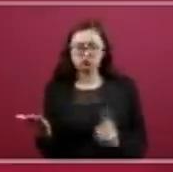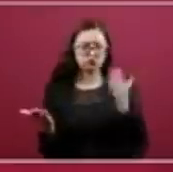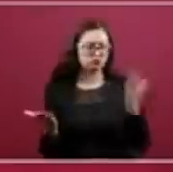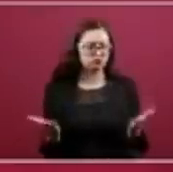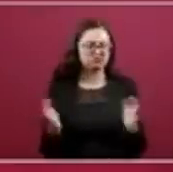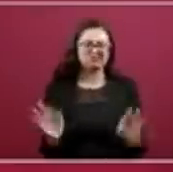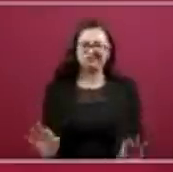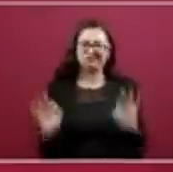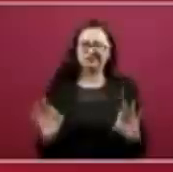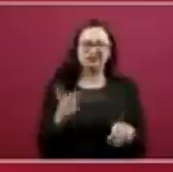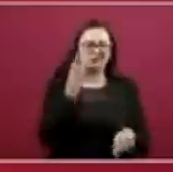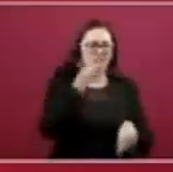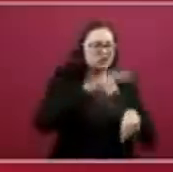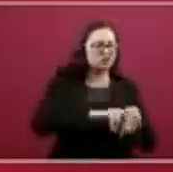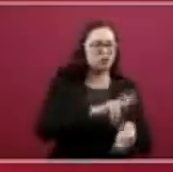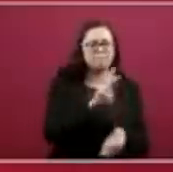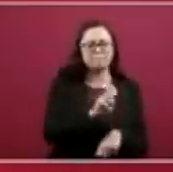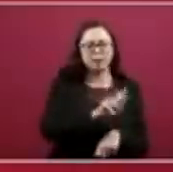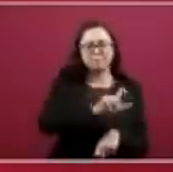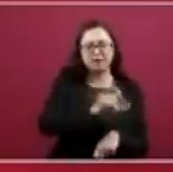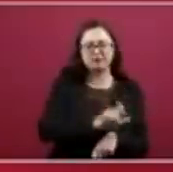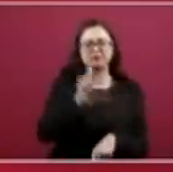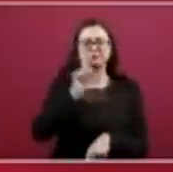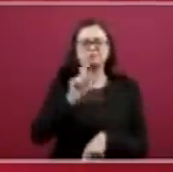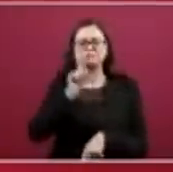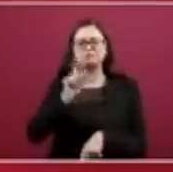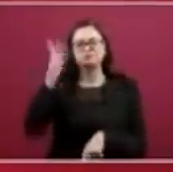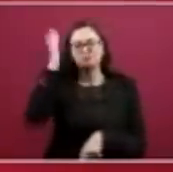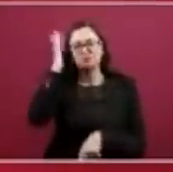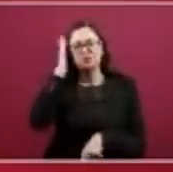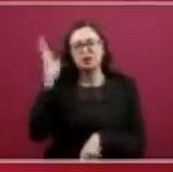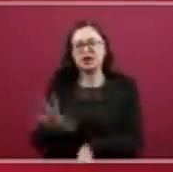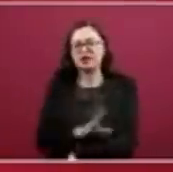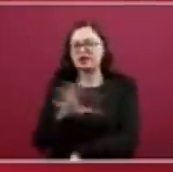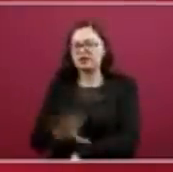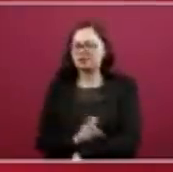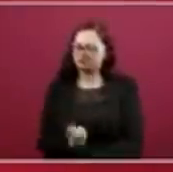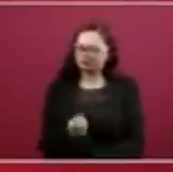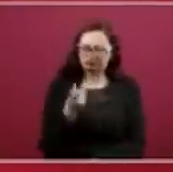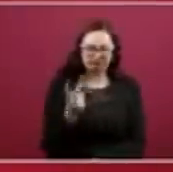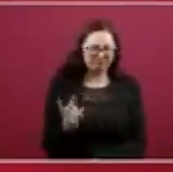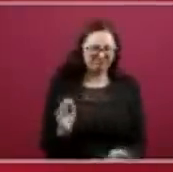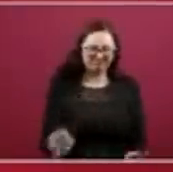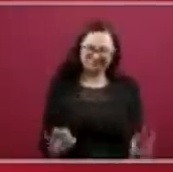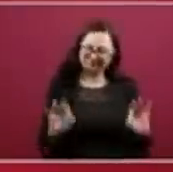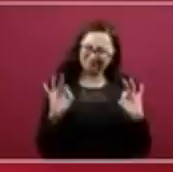de Pemex y la secretaria de Energía,